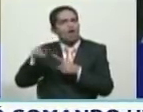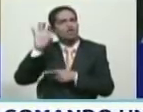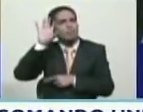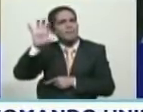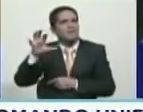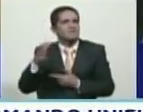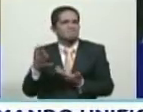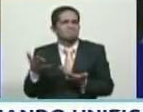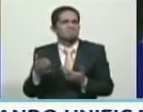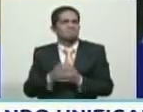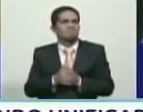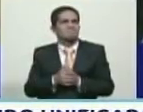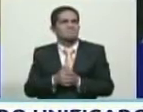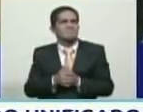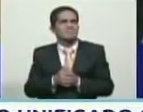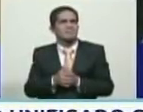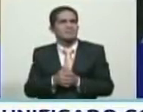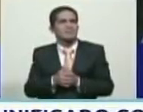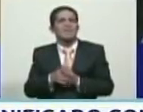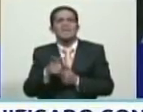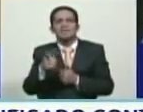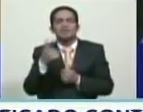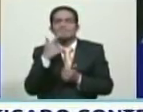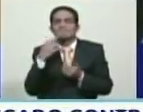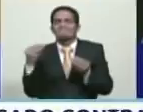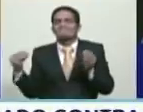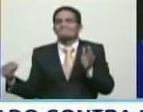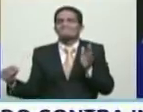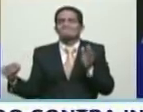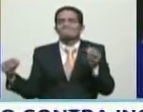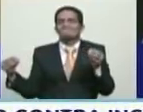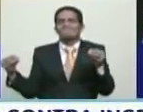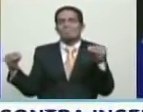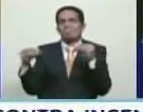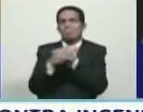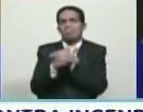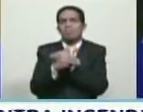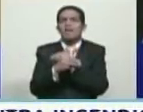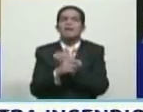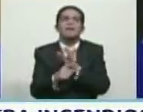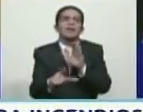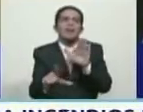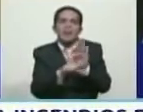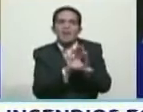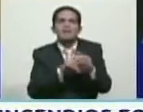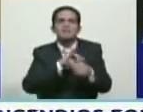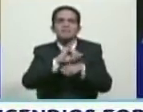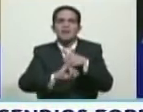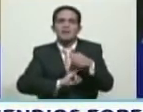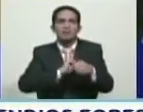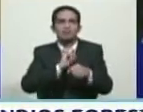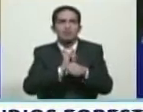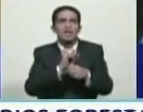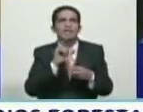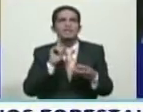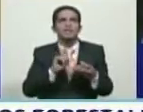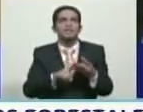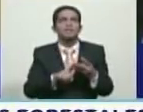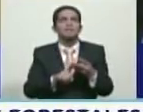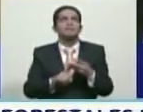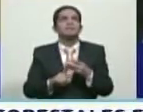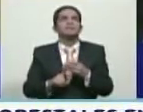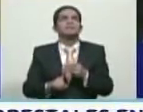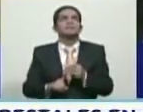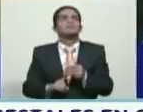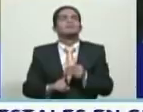Una intervención que iría en contra del derecho internacional y debemos